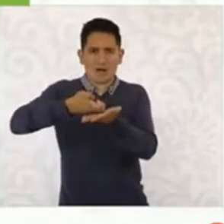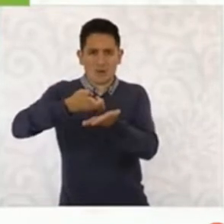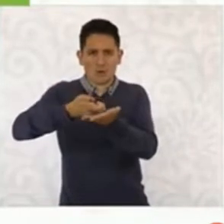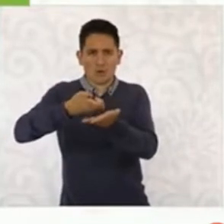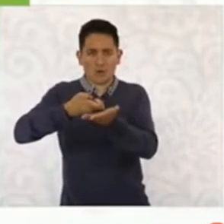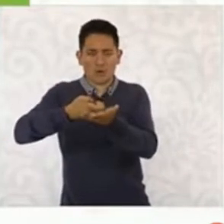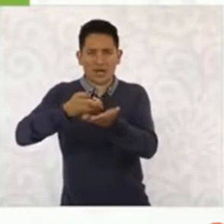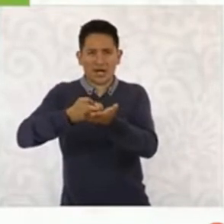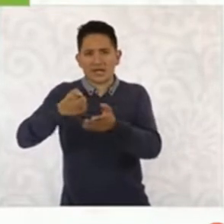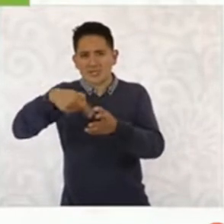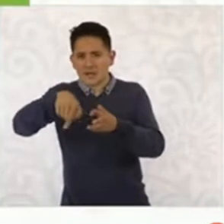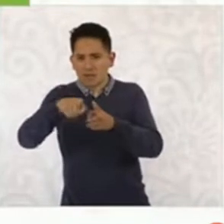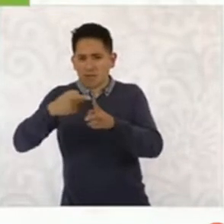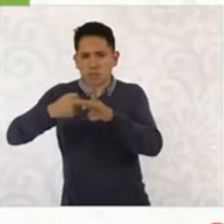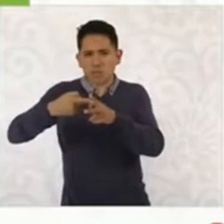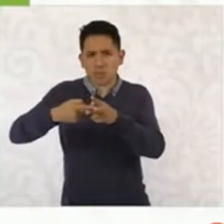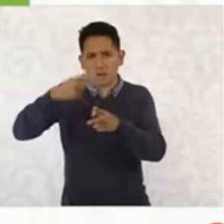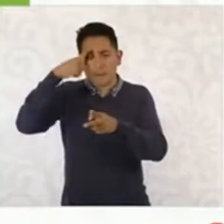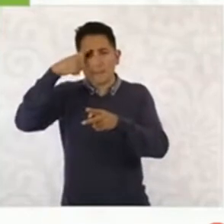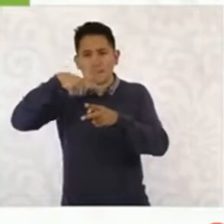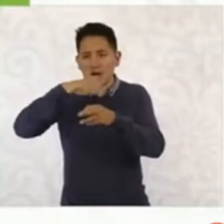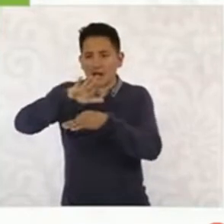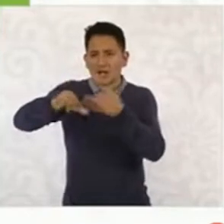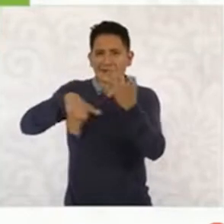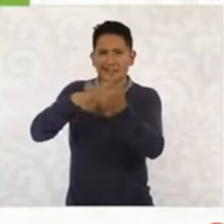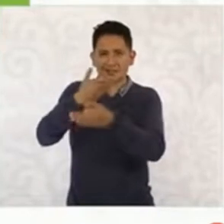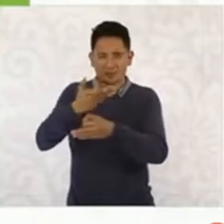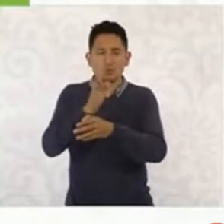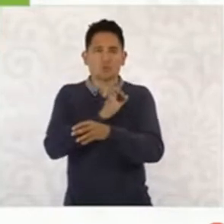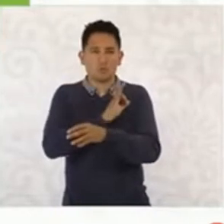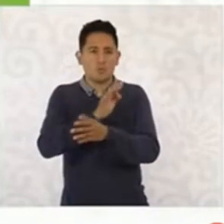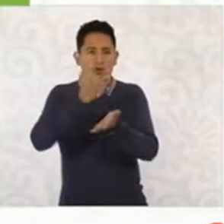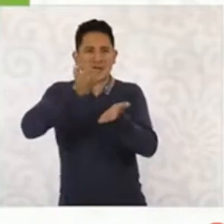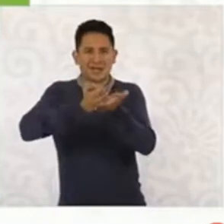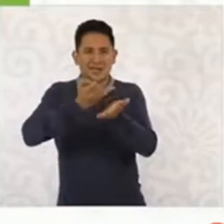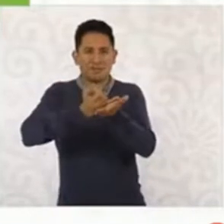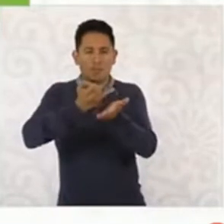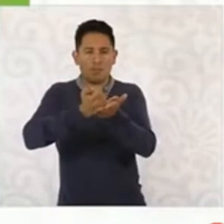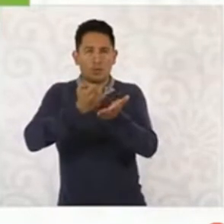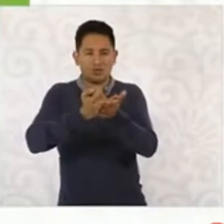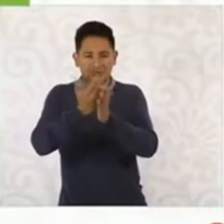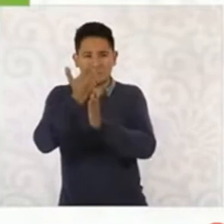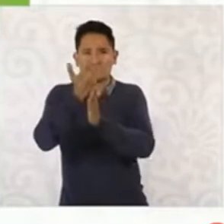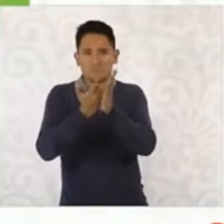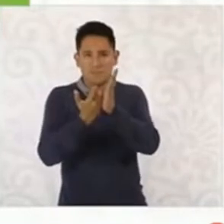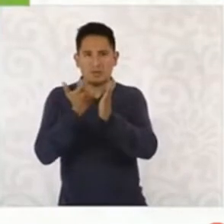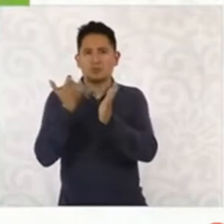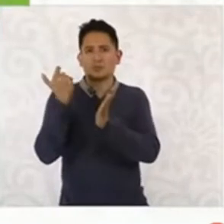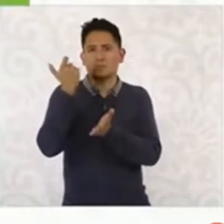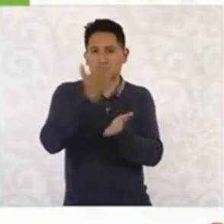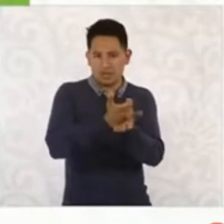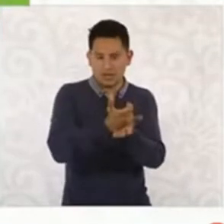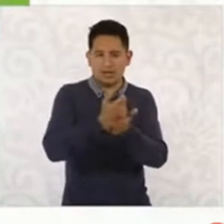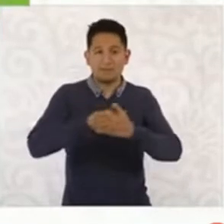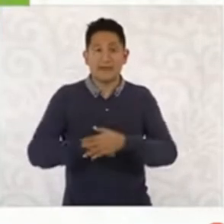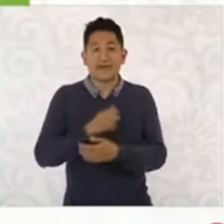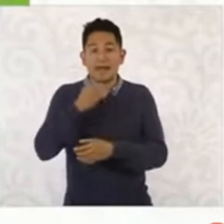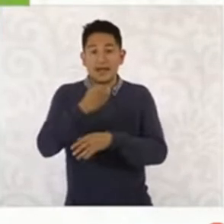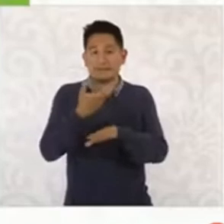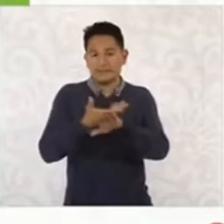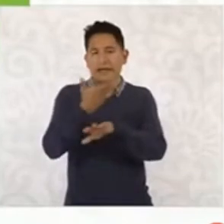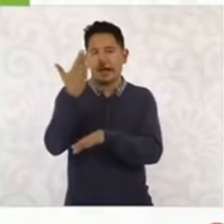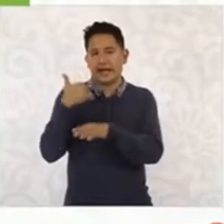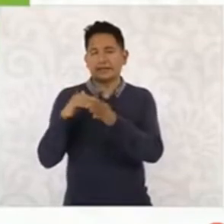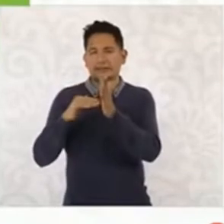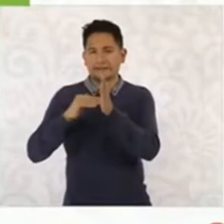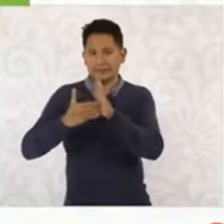un cálculo adecuado para todas para pagar un poco menos de impuestos. En ese momento era la estrategia para impulsar a